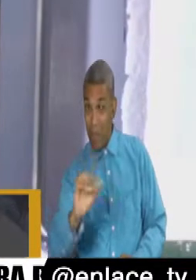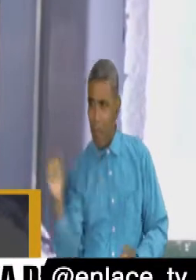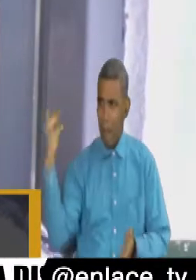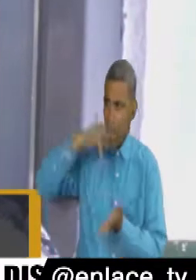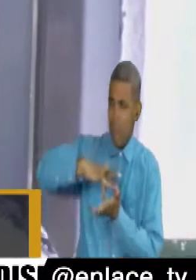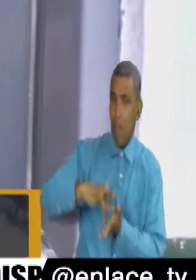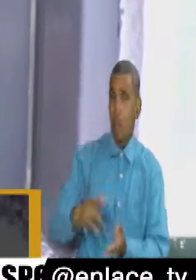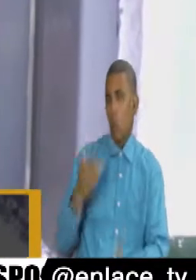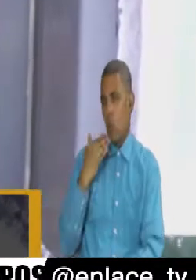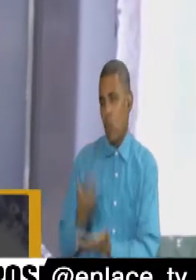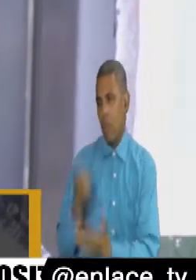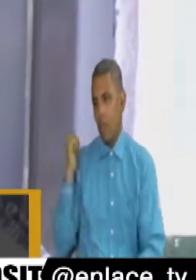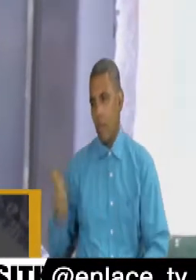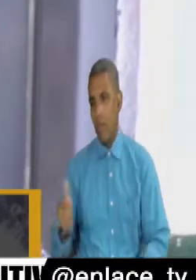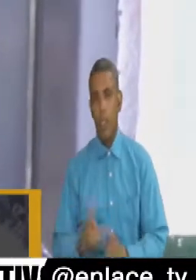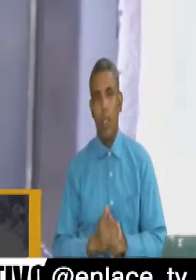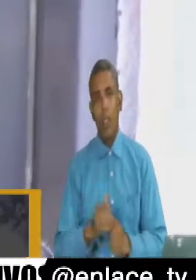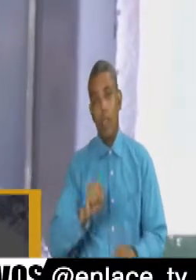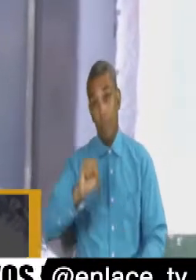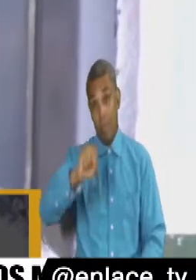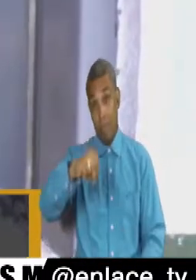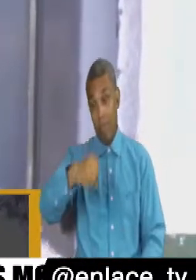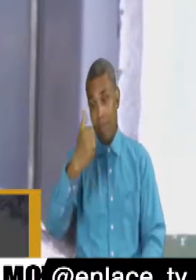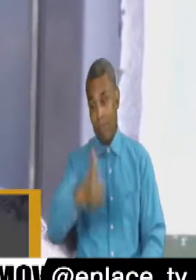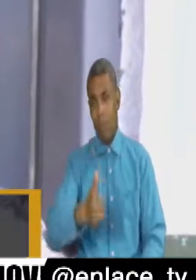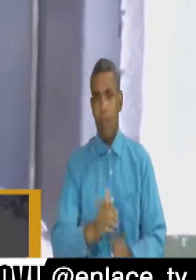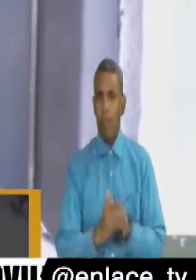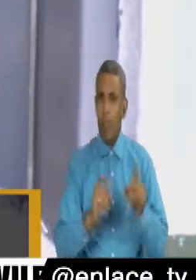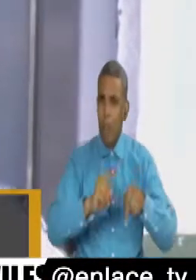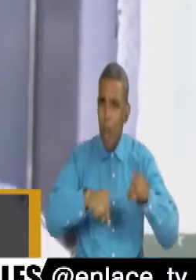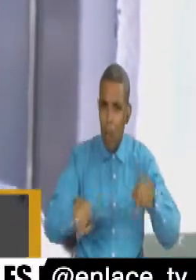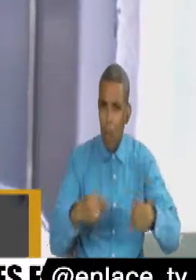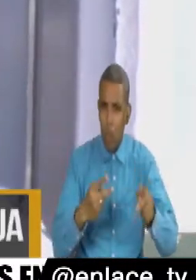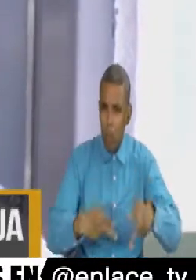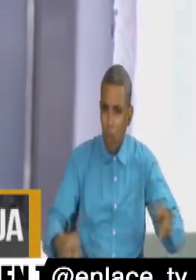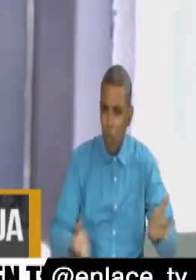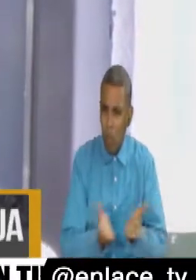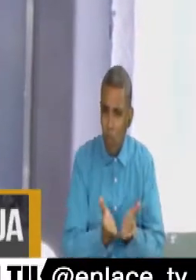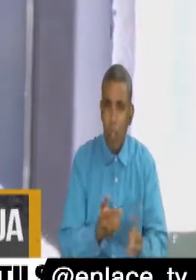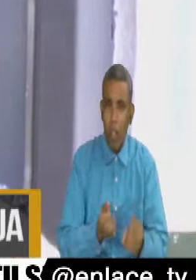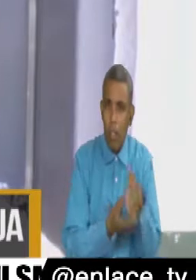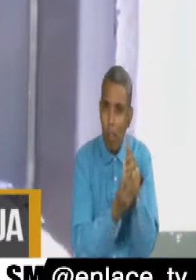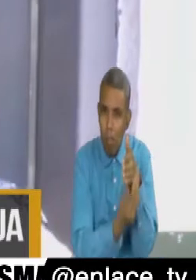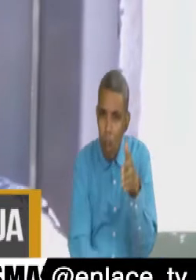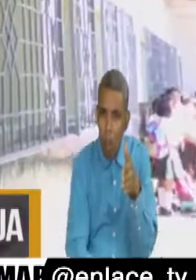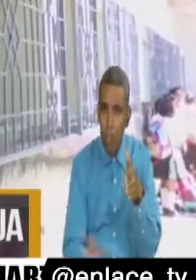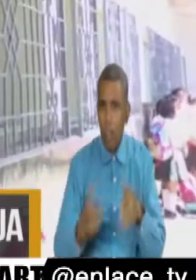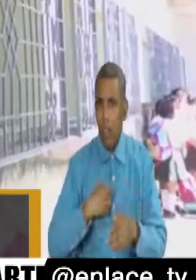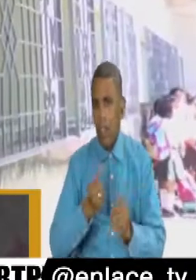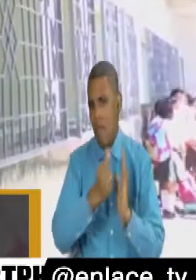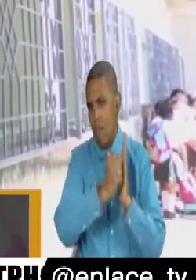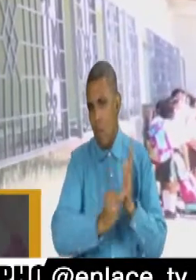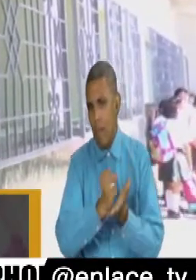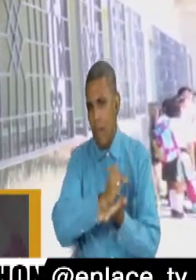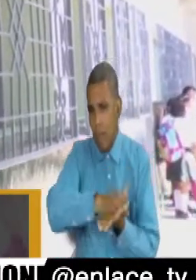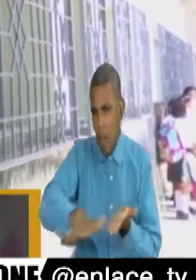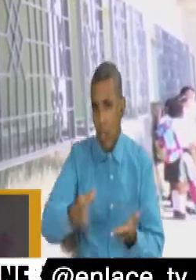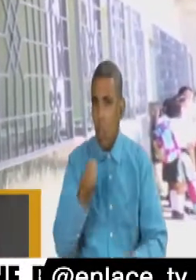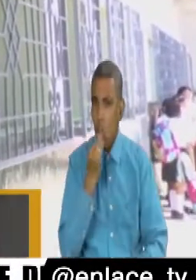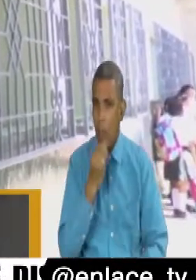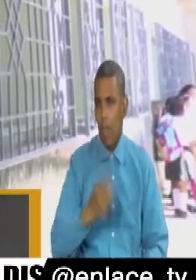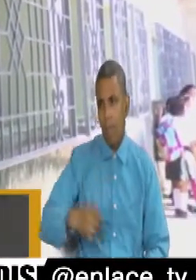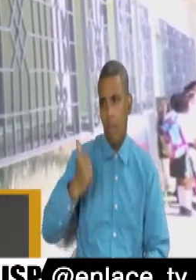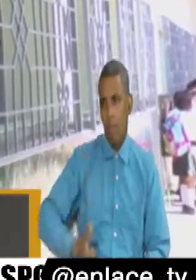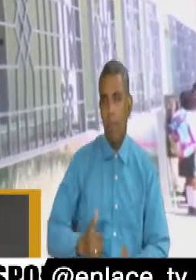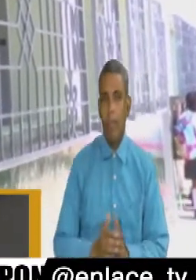eso, porque hay muchas personas que no tienen cómo alimentarse y eso es un buen alimento para los niños. Yo creo que